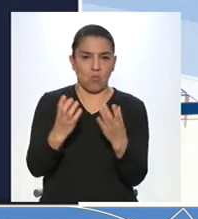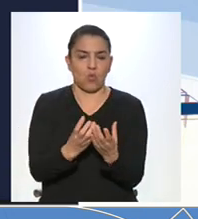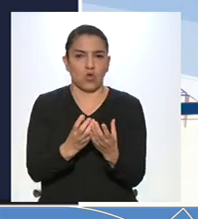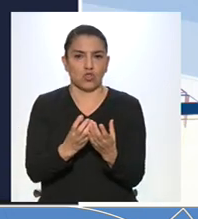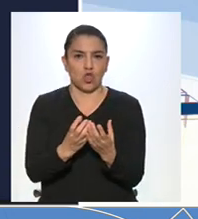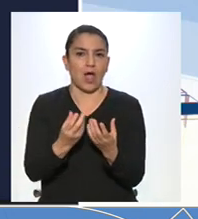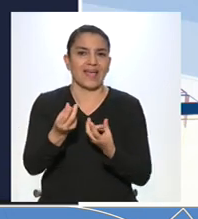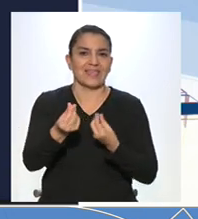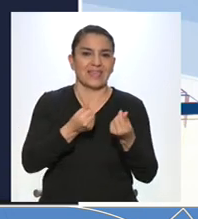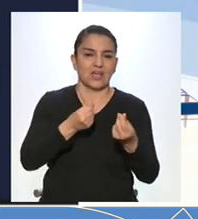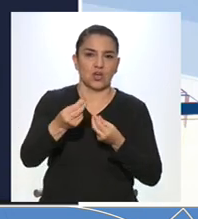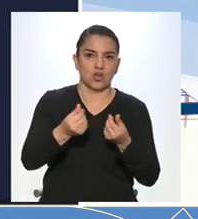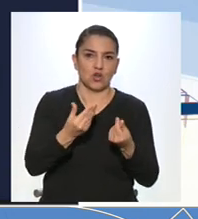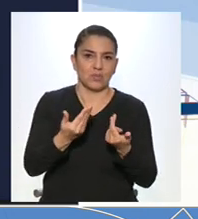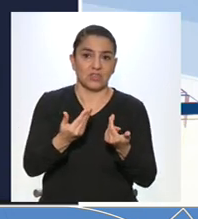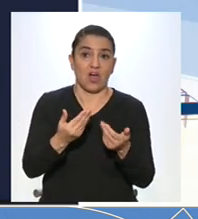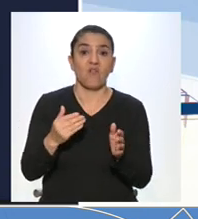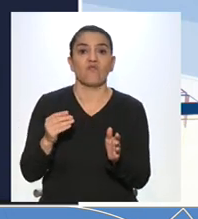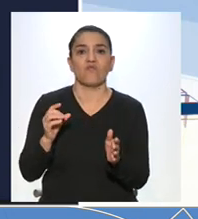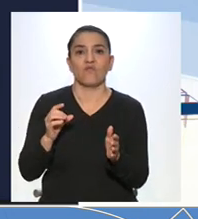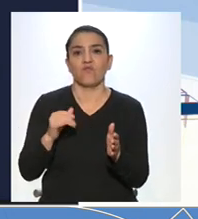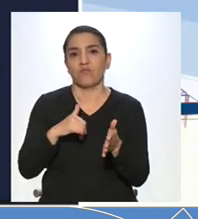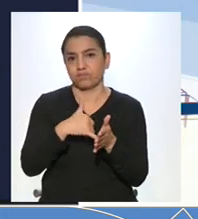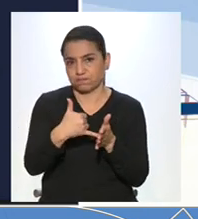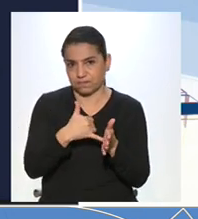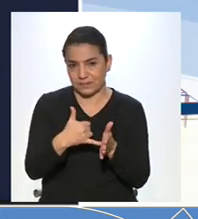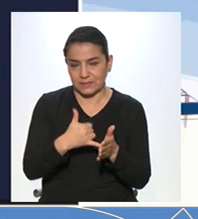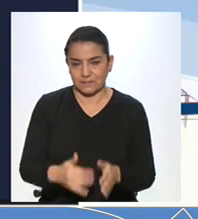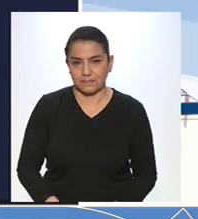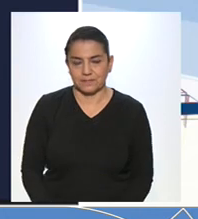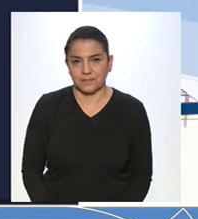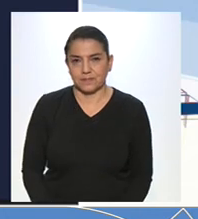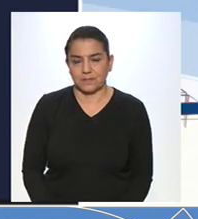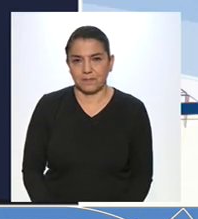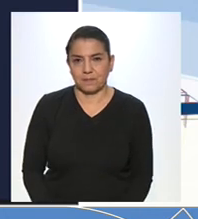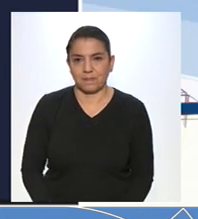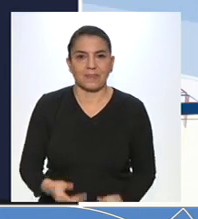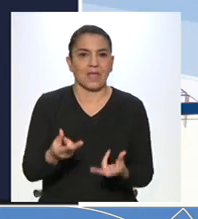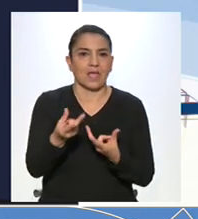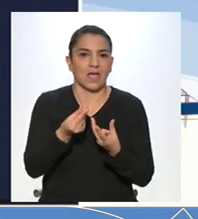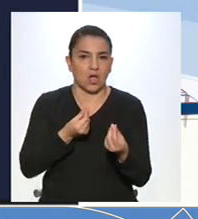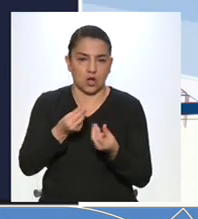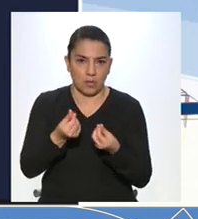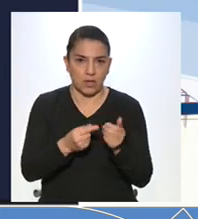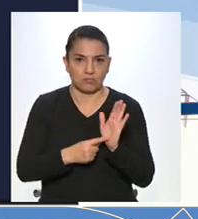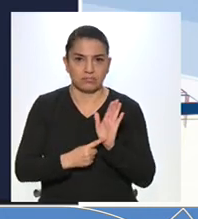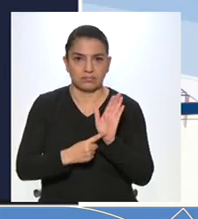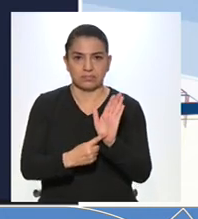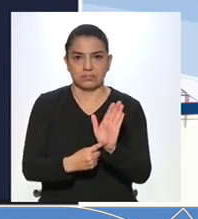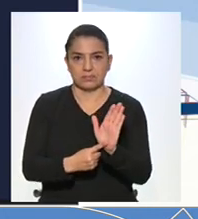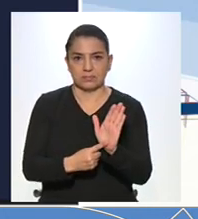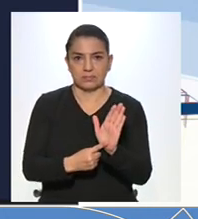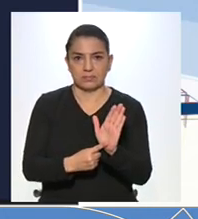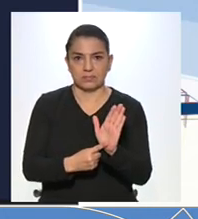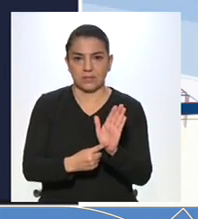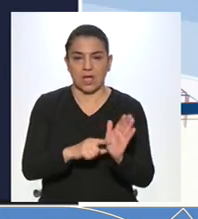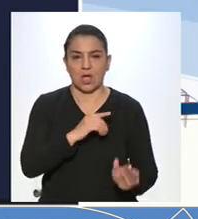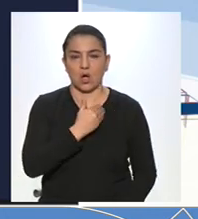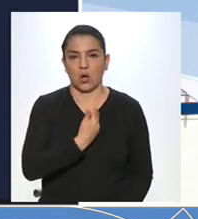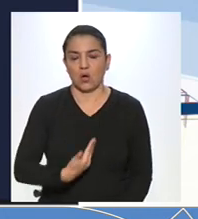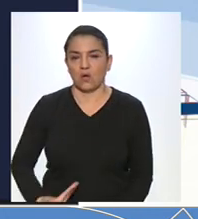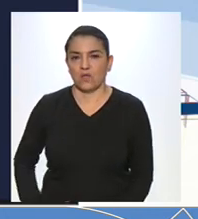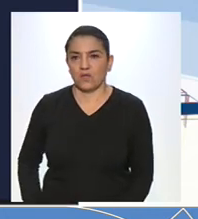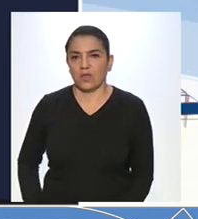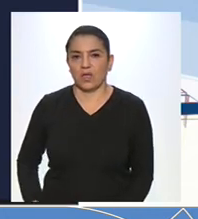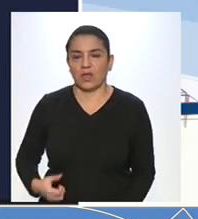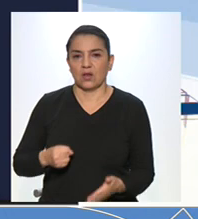nuevos shocks. El tema del deterioro patrimonial de los agentes económicos es especialmente ilustrativo. En el caso del gobierno, entre